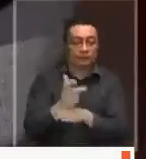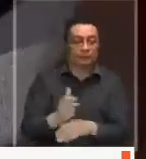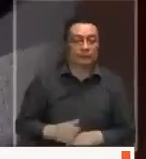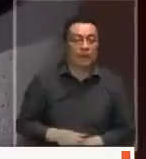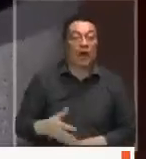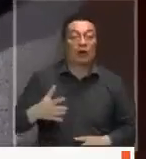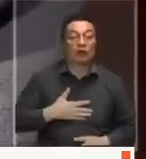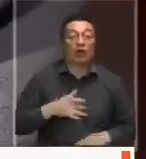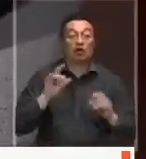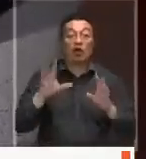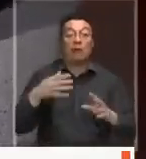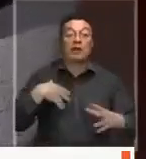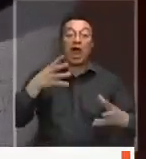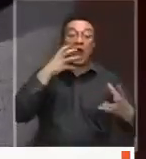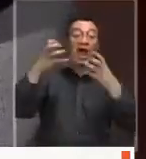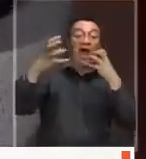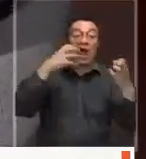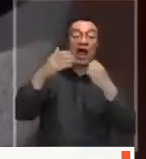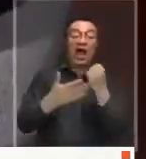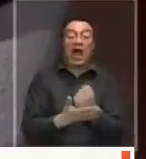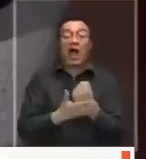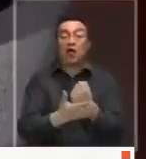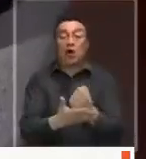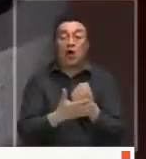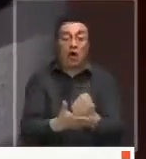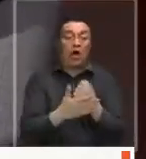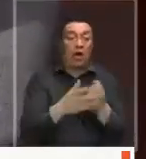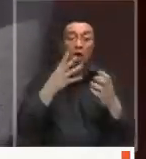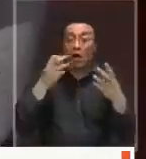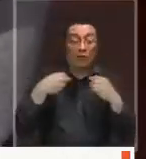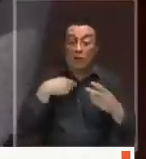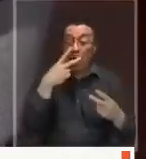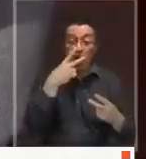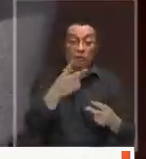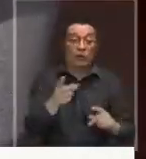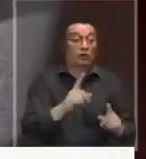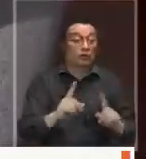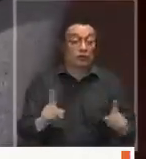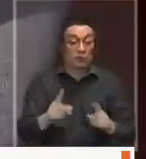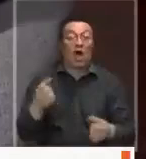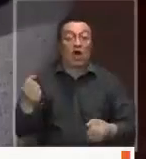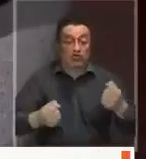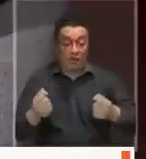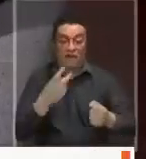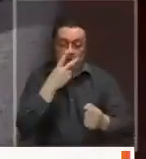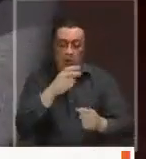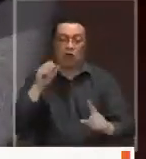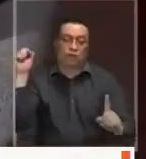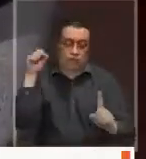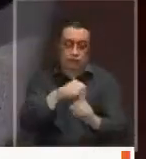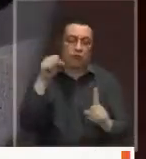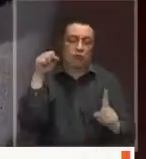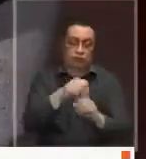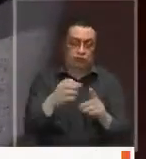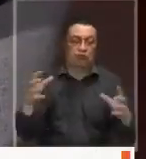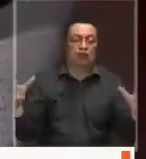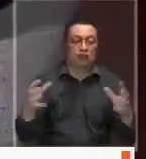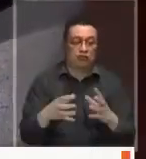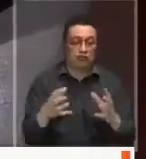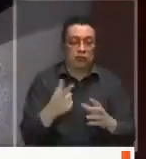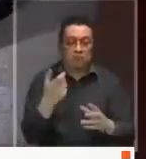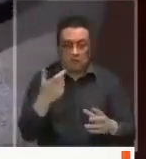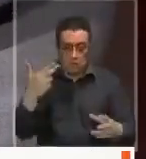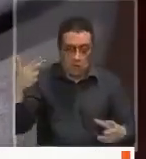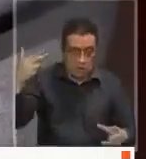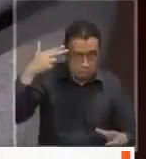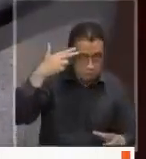reaccioné a gritar a pedir ayudas Socorro rápido así que no pude ver pero sé que al chofer lo golpearon fuerte lo apuntaron con la pistola